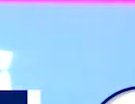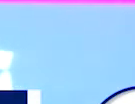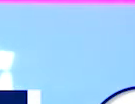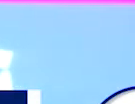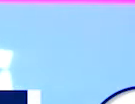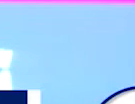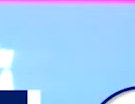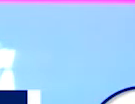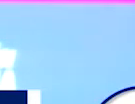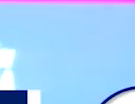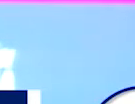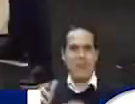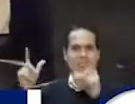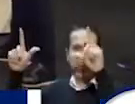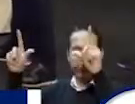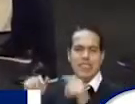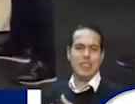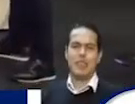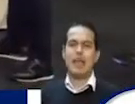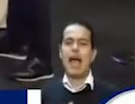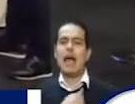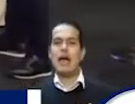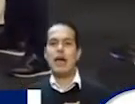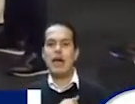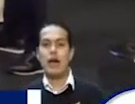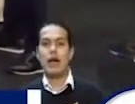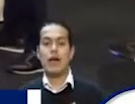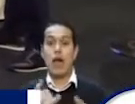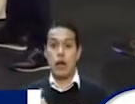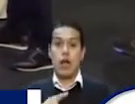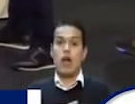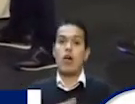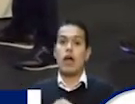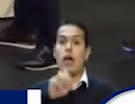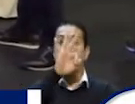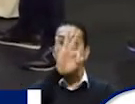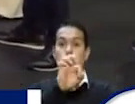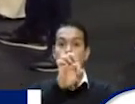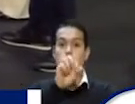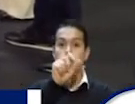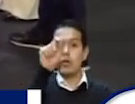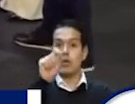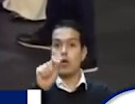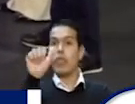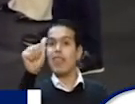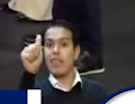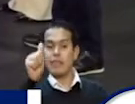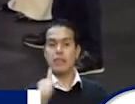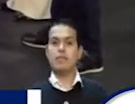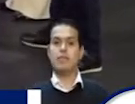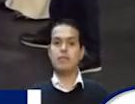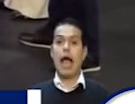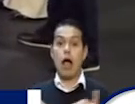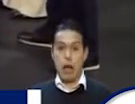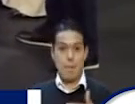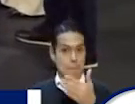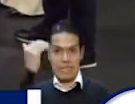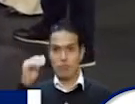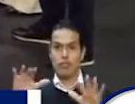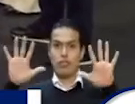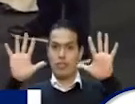a las 5 de la tarde. Haremos la rifa en vivo con toda la transparencia para que las personas que se vinculen a partir de este momento puedan